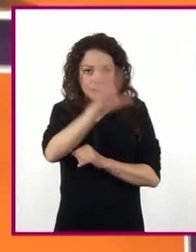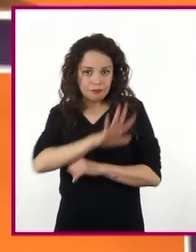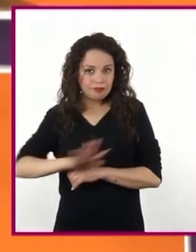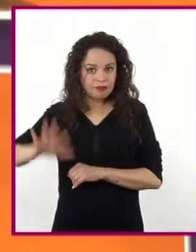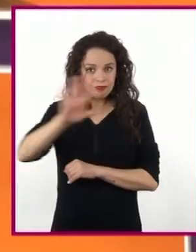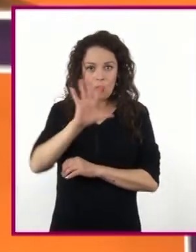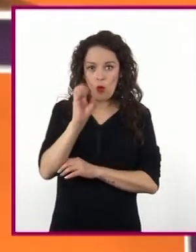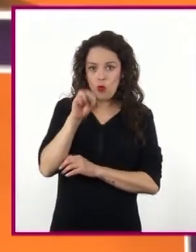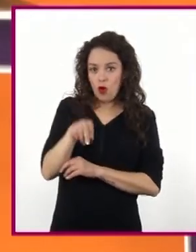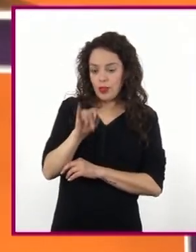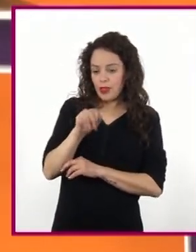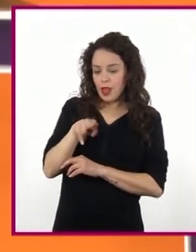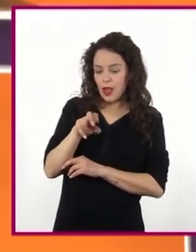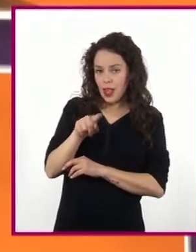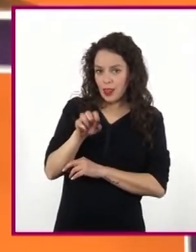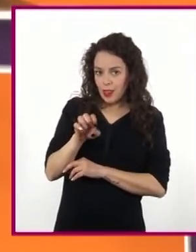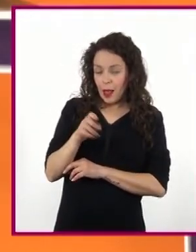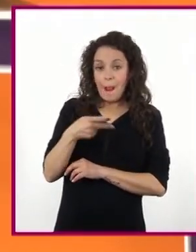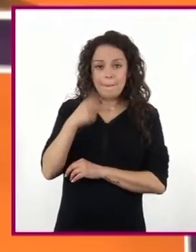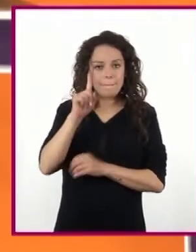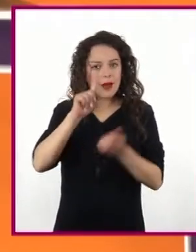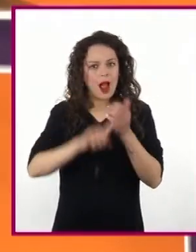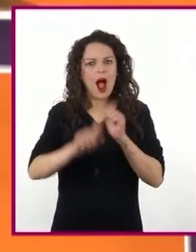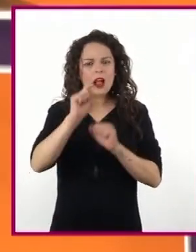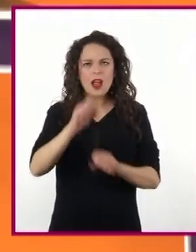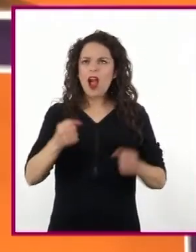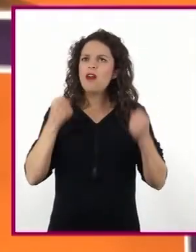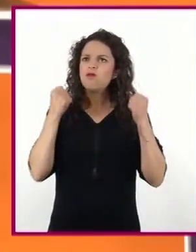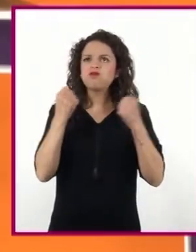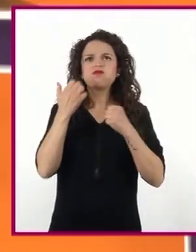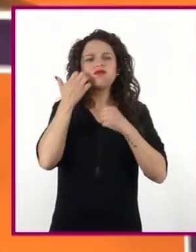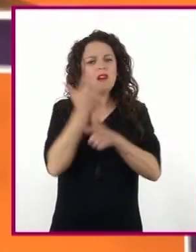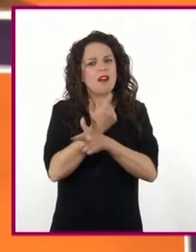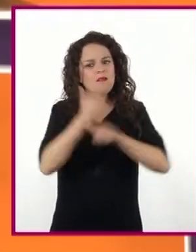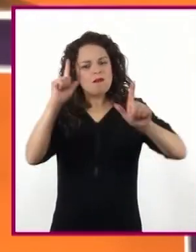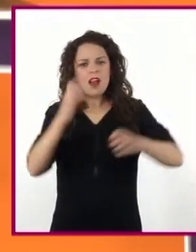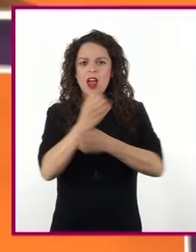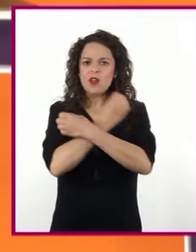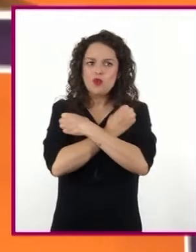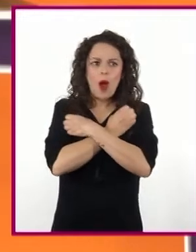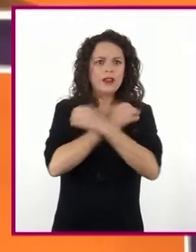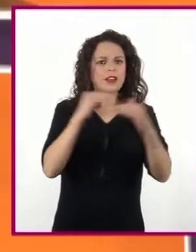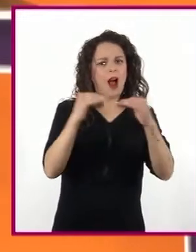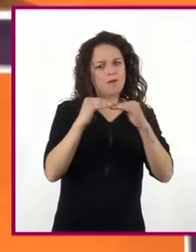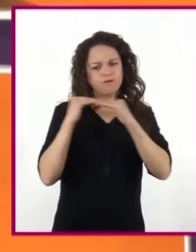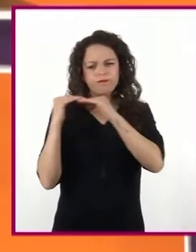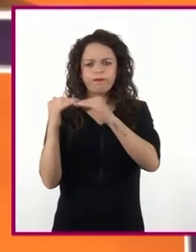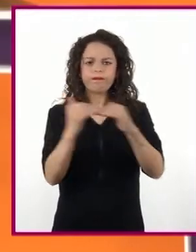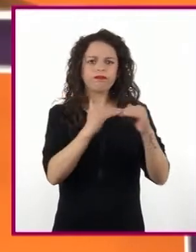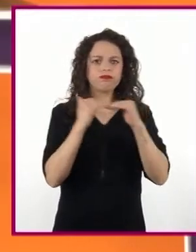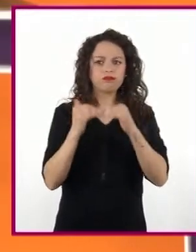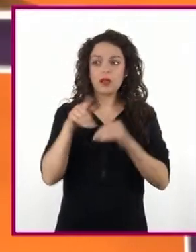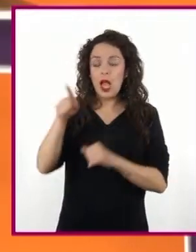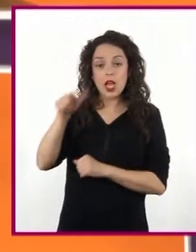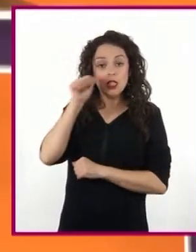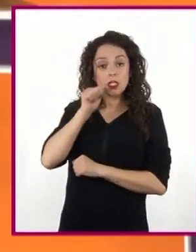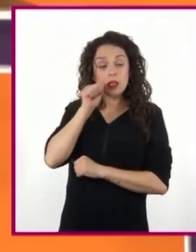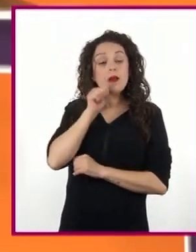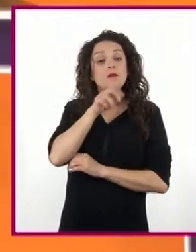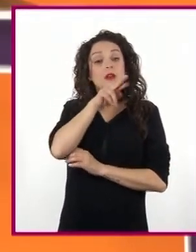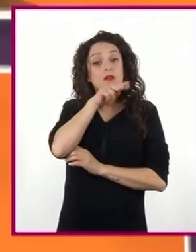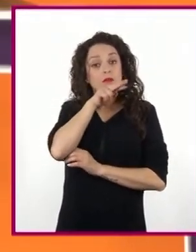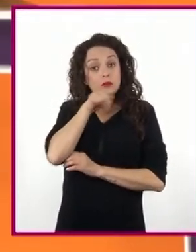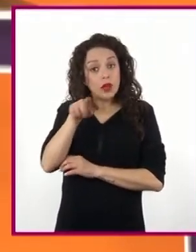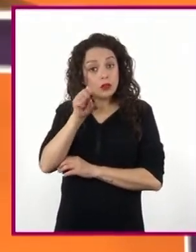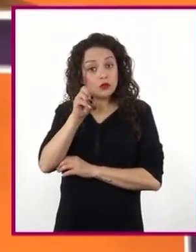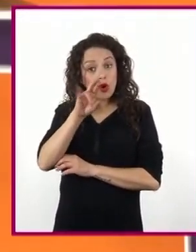que después esas mismas proclamas de libertad, educación e igualdad que a la autora siempre le preocuparon, fueron